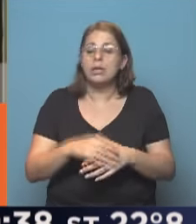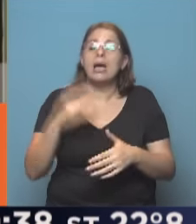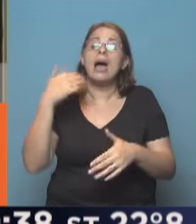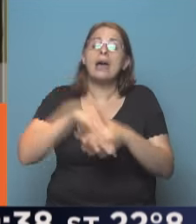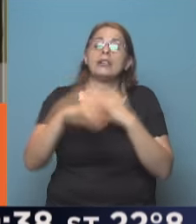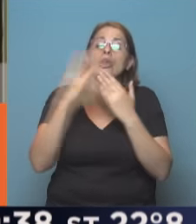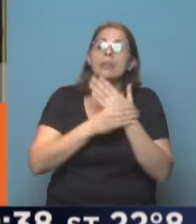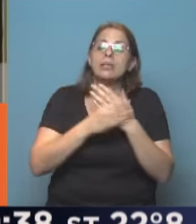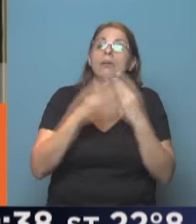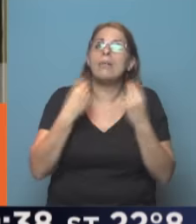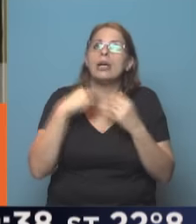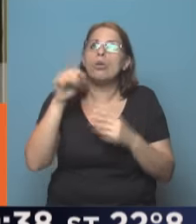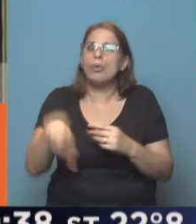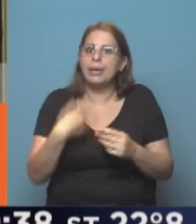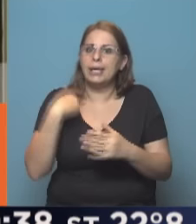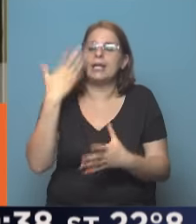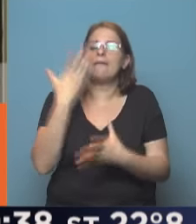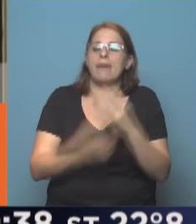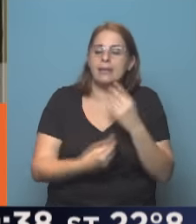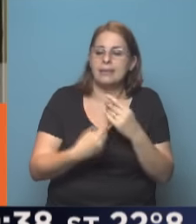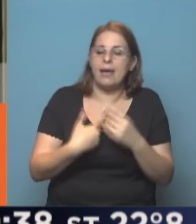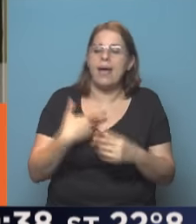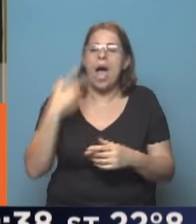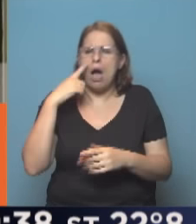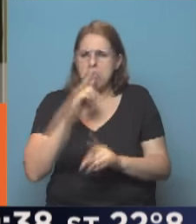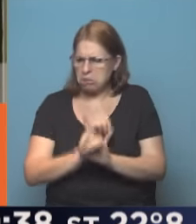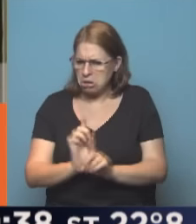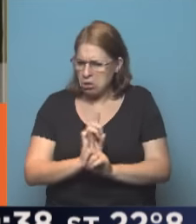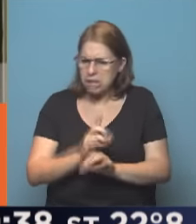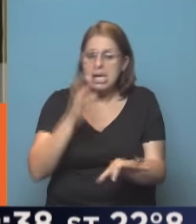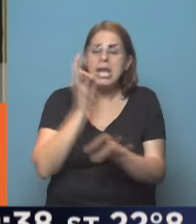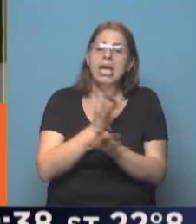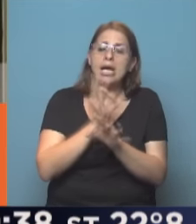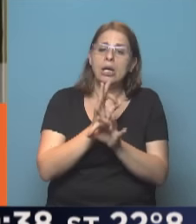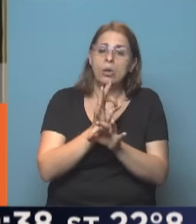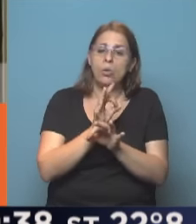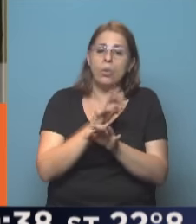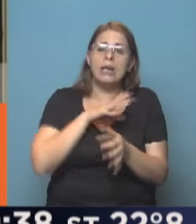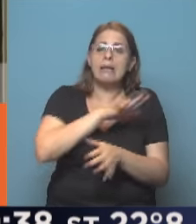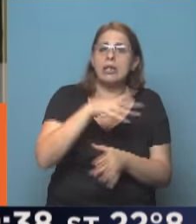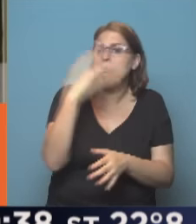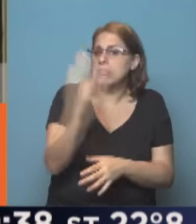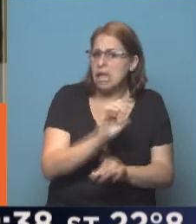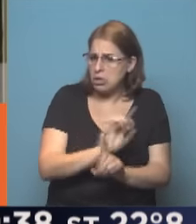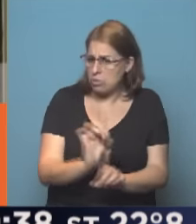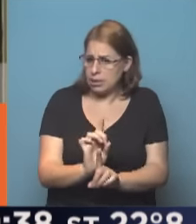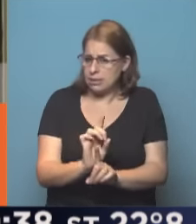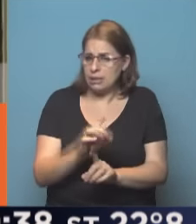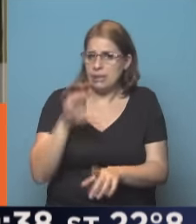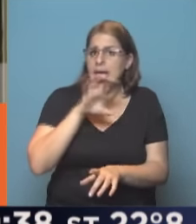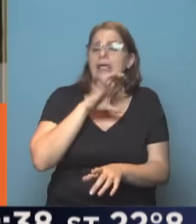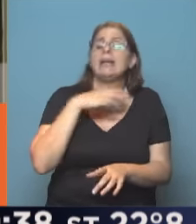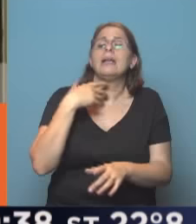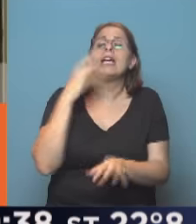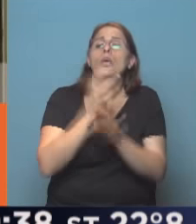ministerio para ver, repito, no hubo animosidad, no hubo, las escuelas no son de una región específica, sino es generalizado.